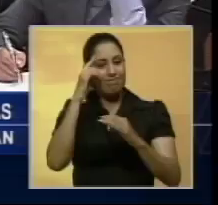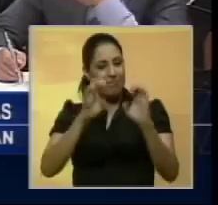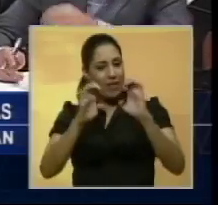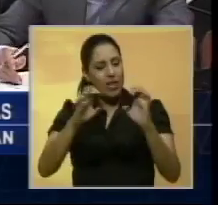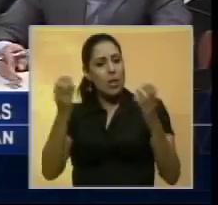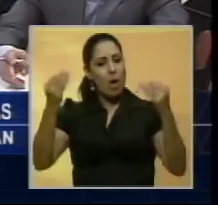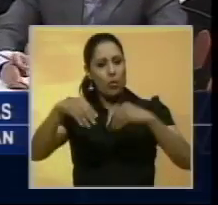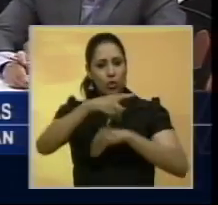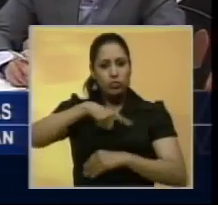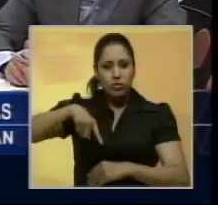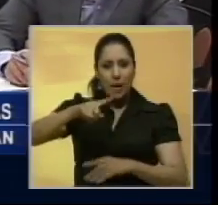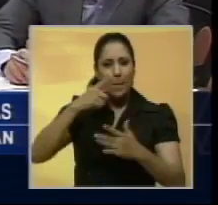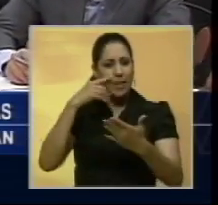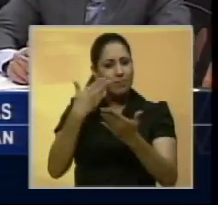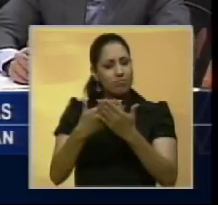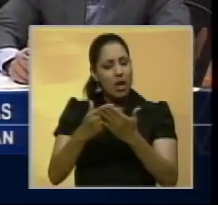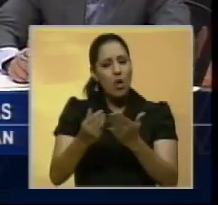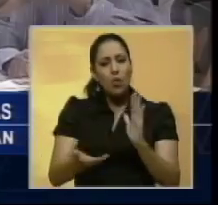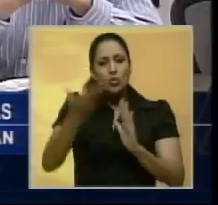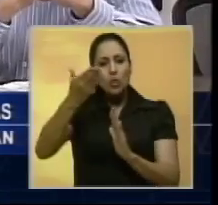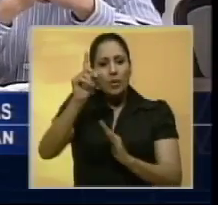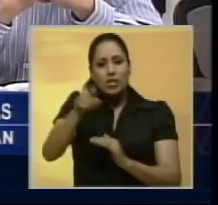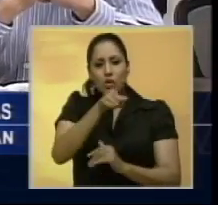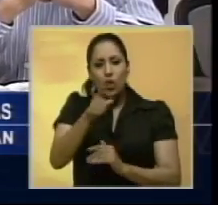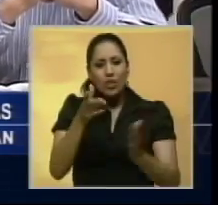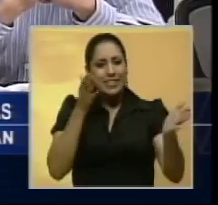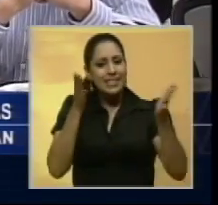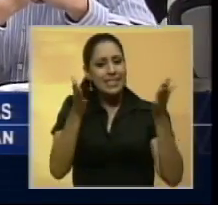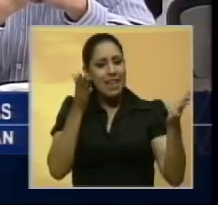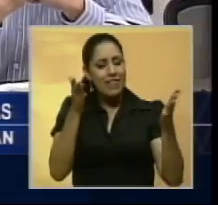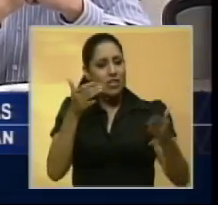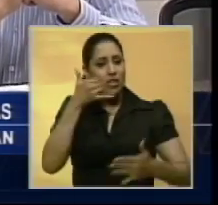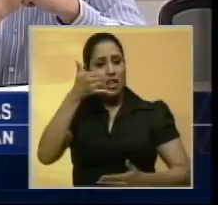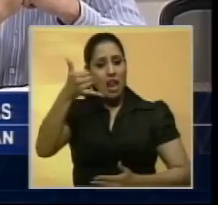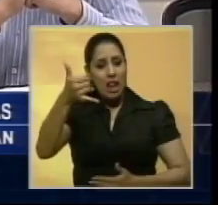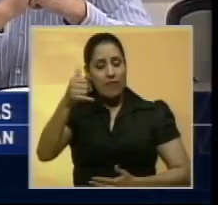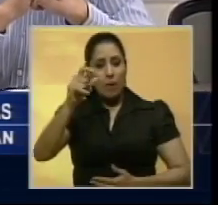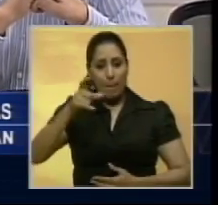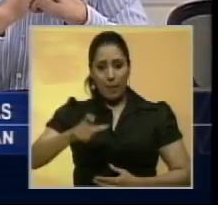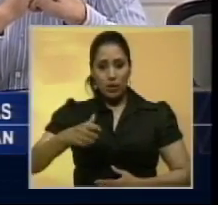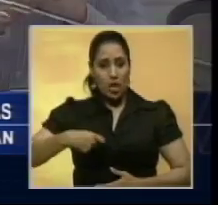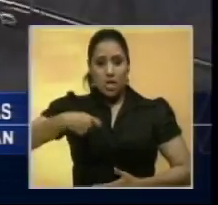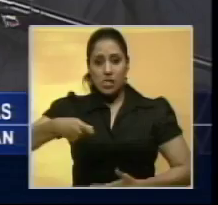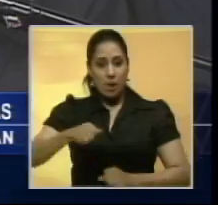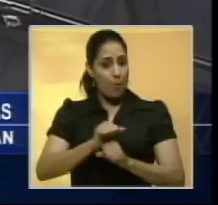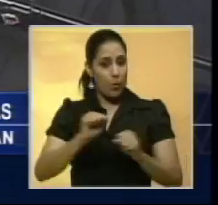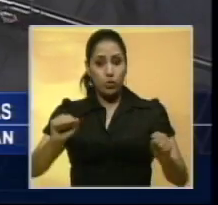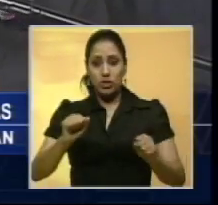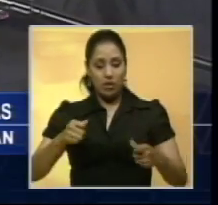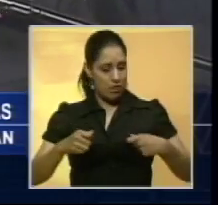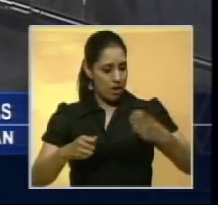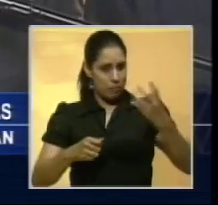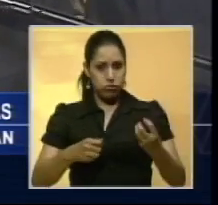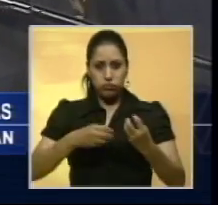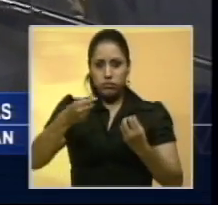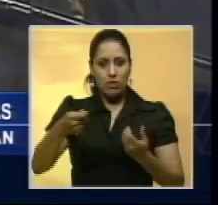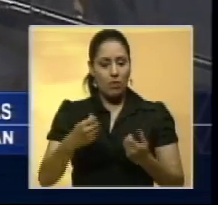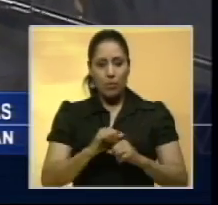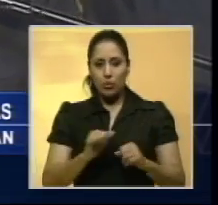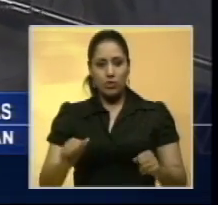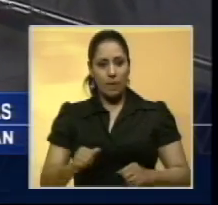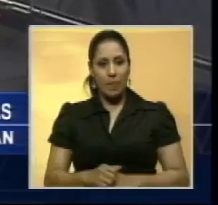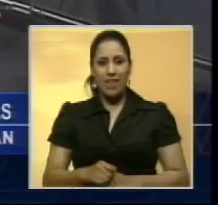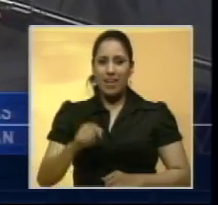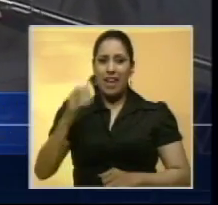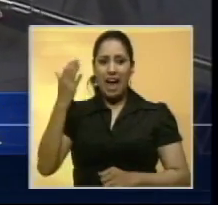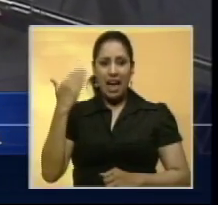llegue a un consenso para fijar los nuevos precios de los servicios que no altere sustancialmente el ingreso de los usuarios. Estas